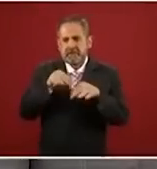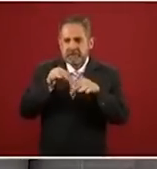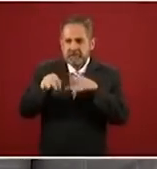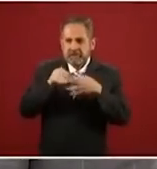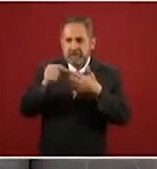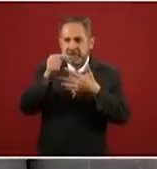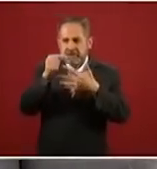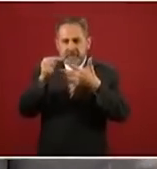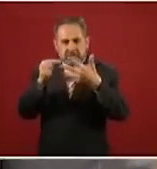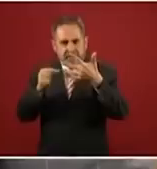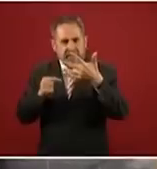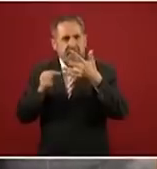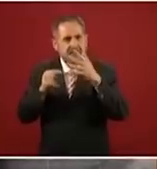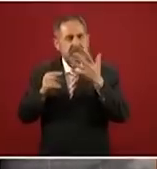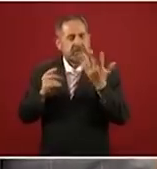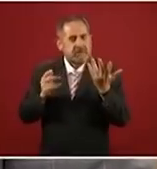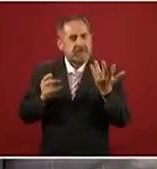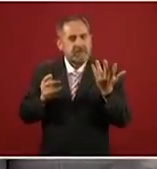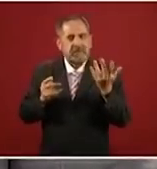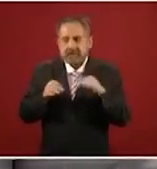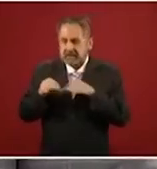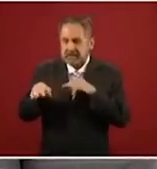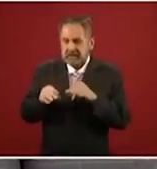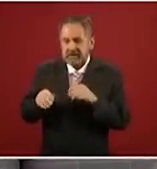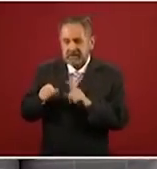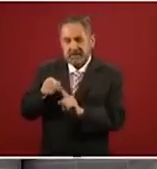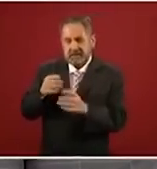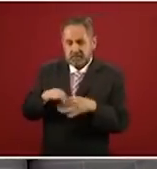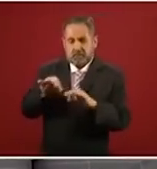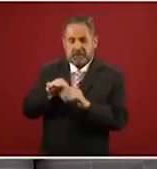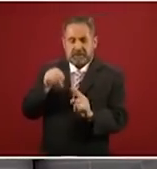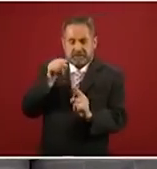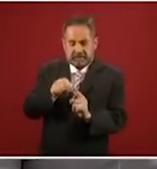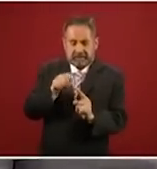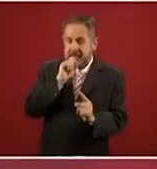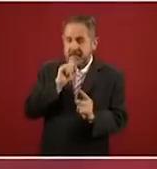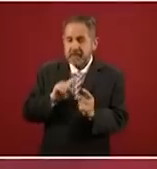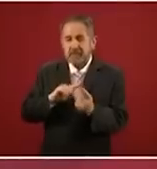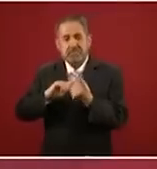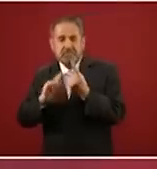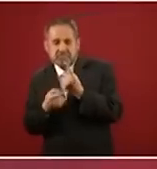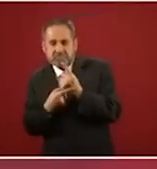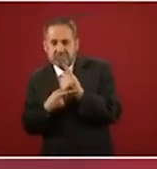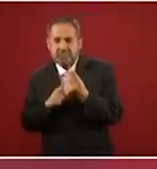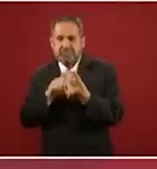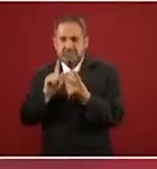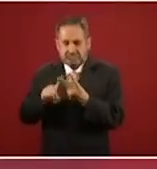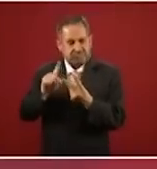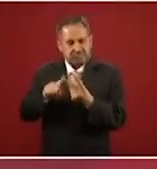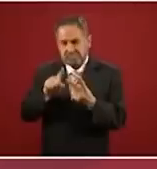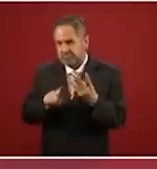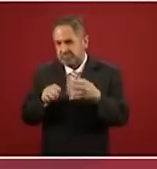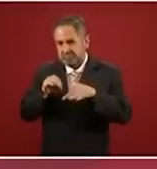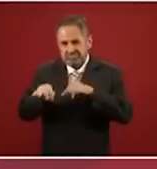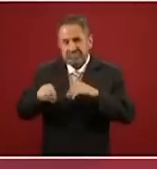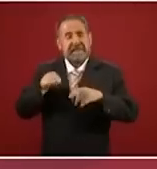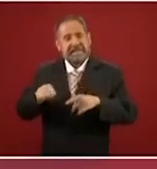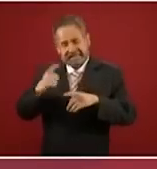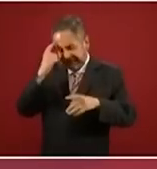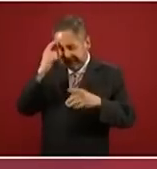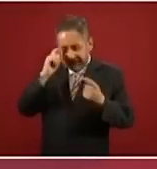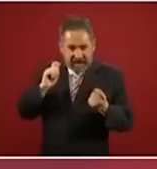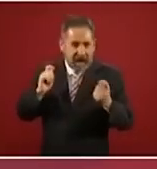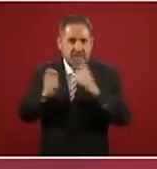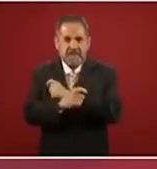tanto desde el punto de vista coyuntural como el punto de vista de fondo y el fondo es un cambio en la